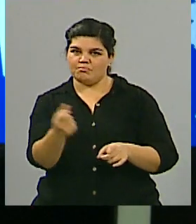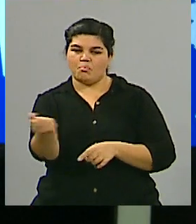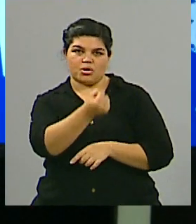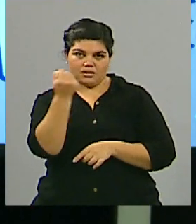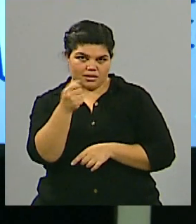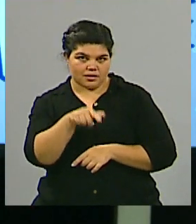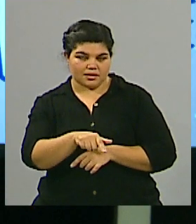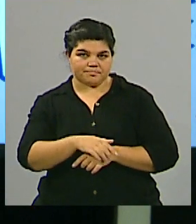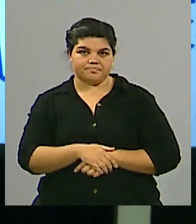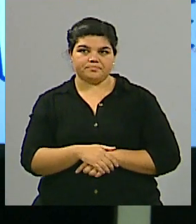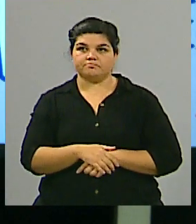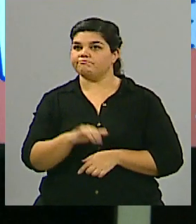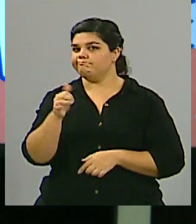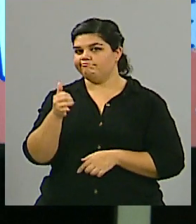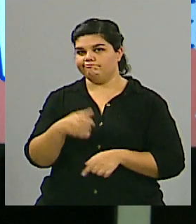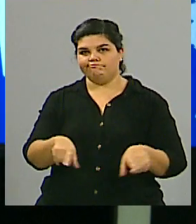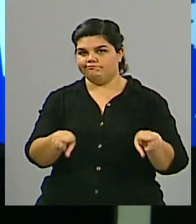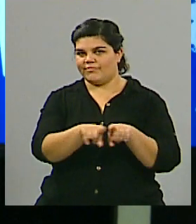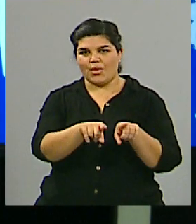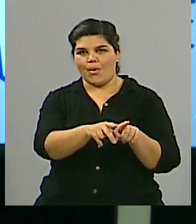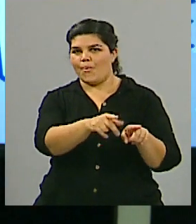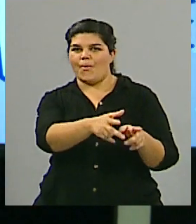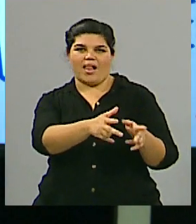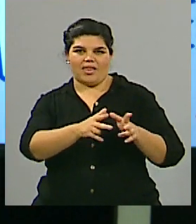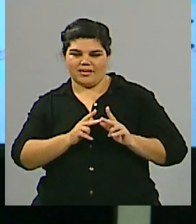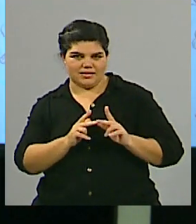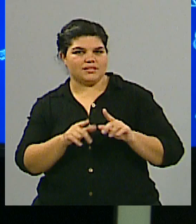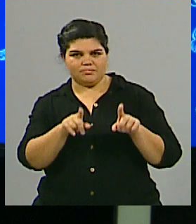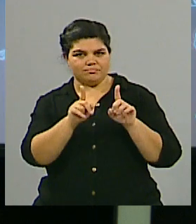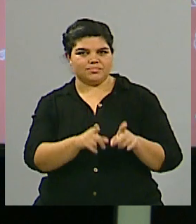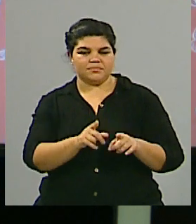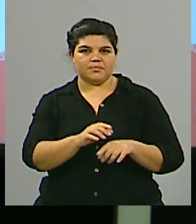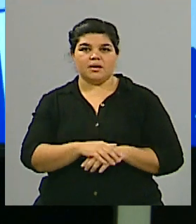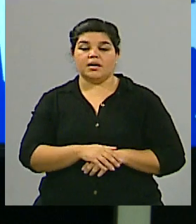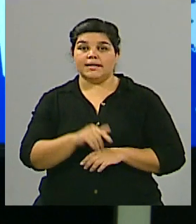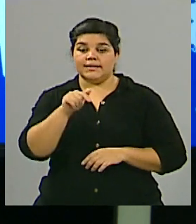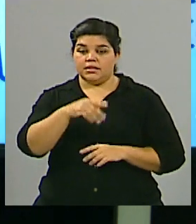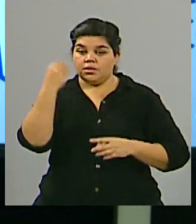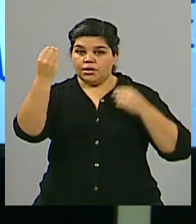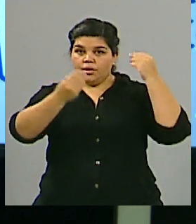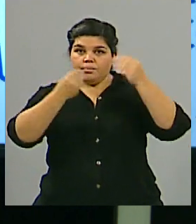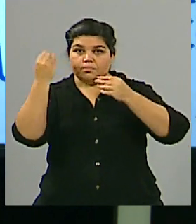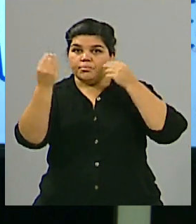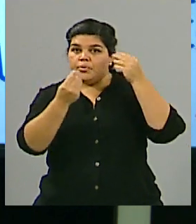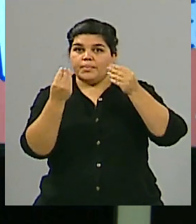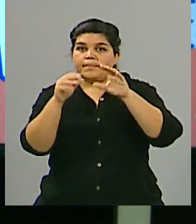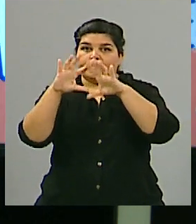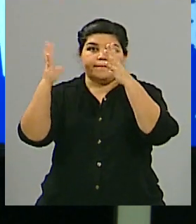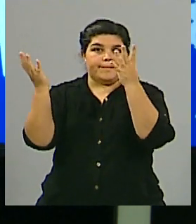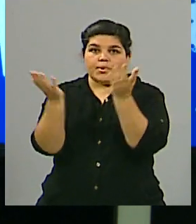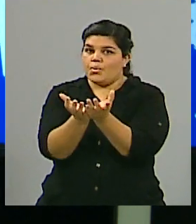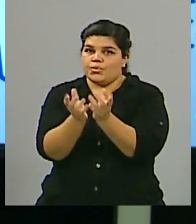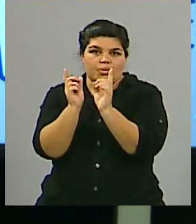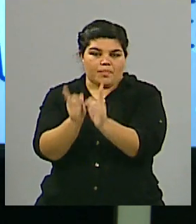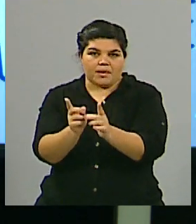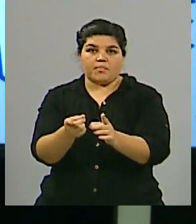tal cual como vos lo expresás. Bueno, constituye realmente una preocupación mundial. De hecho, bueno, ayer ha sido